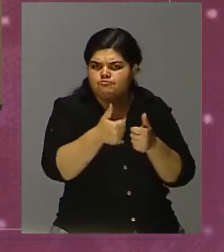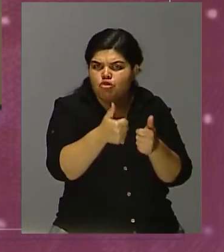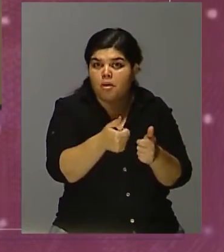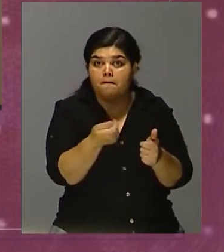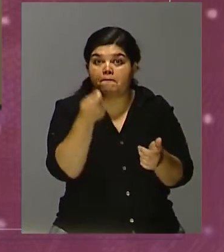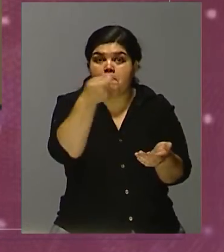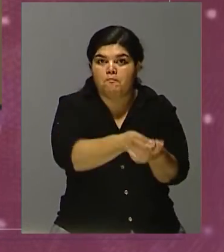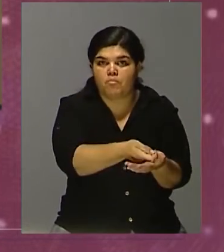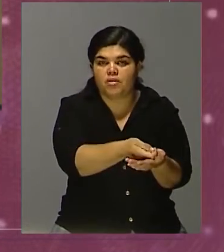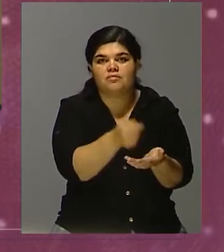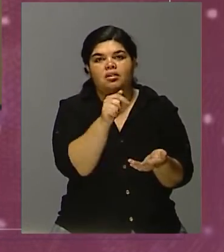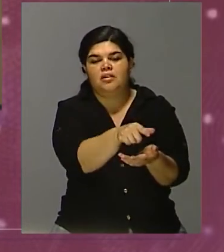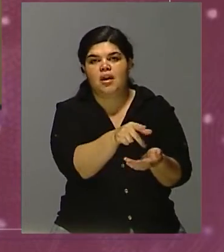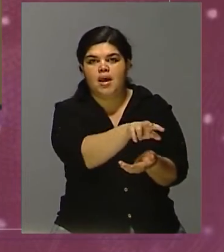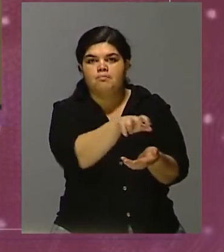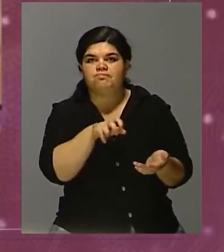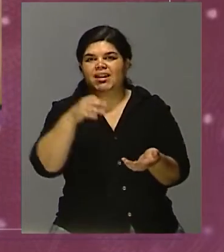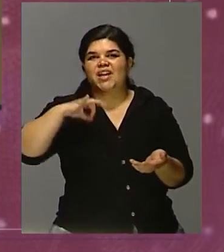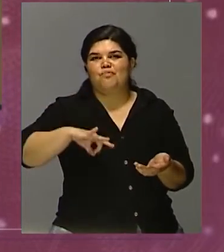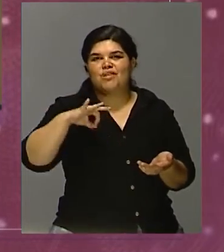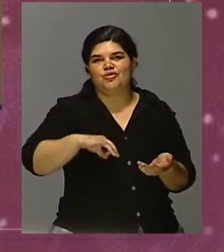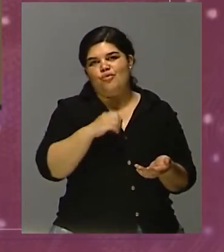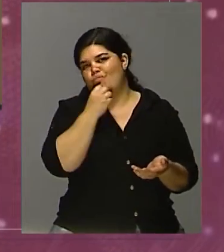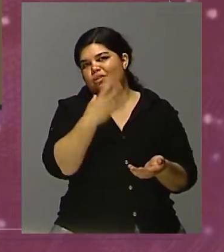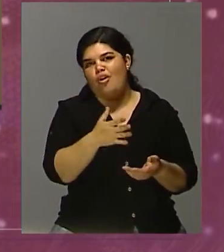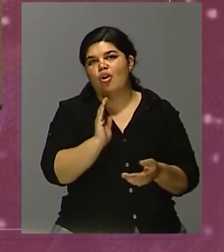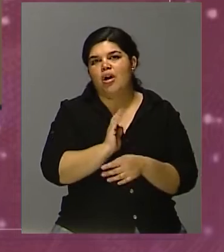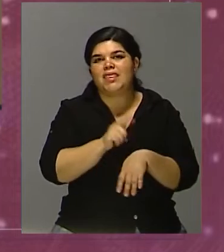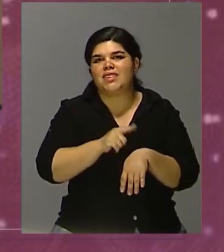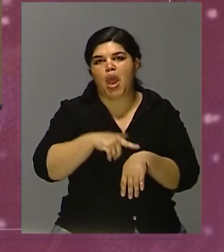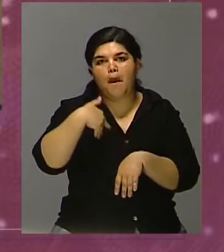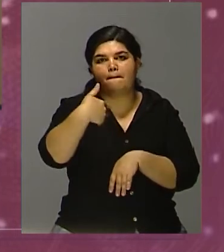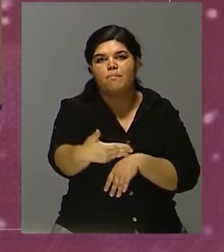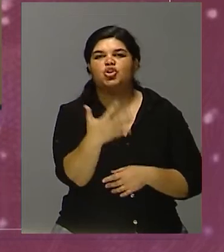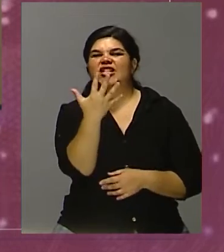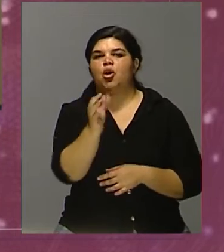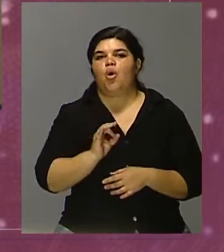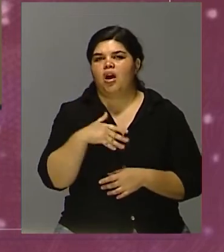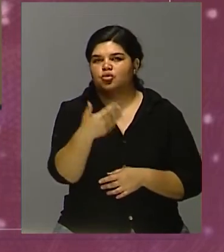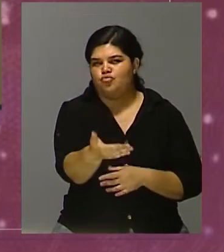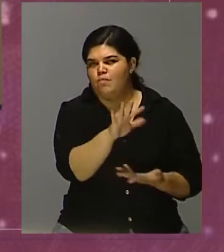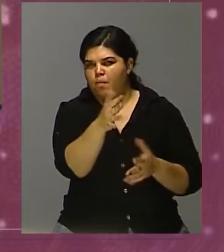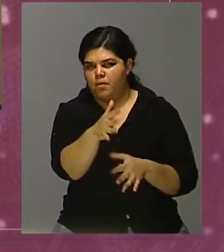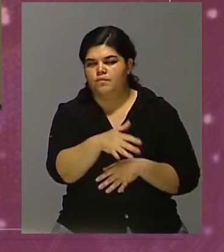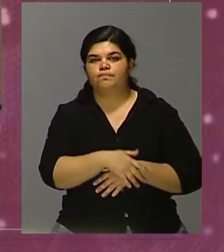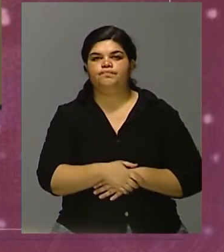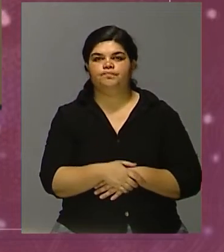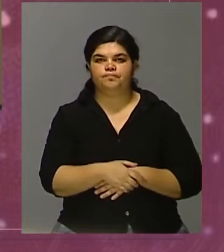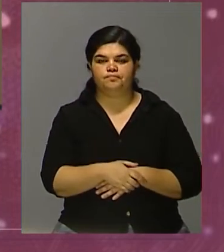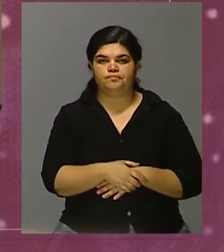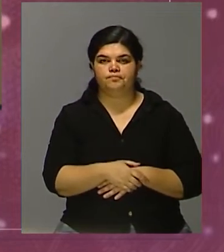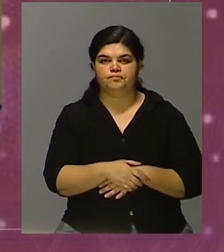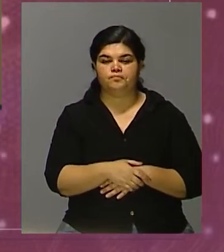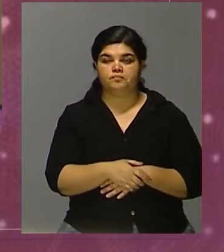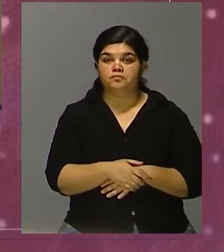que el inversor puede tener muy buenos retornos en el largo plazo, no menos que ese horizonte de inversión, diría yo. Bueno, y pensando un poco en que